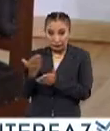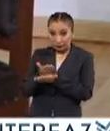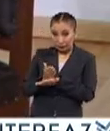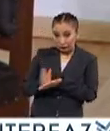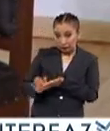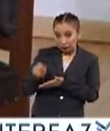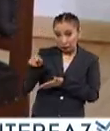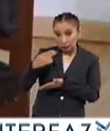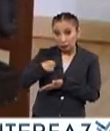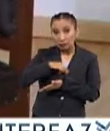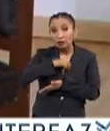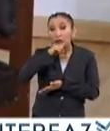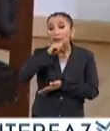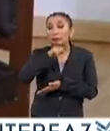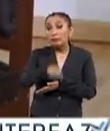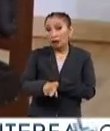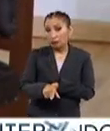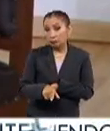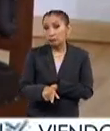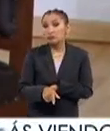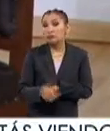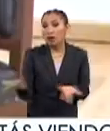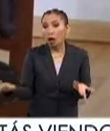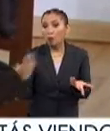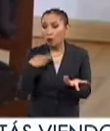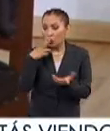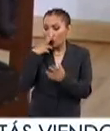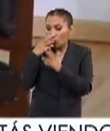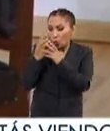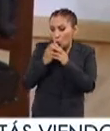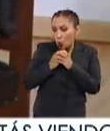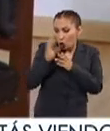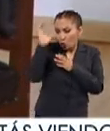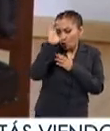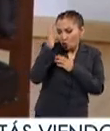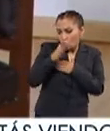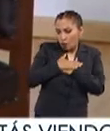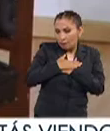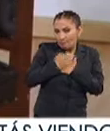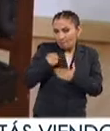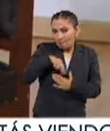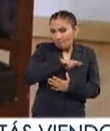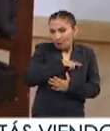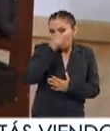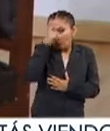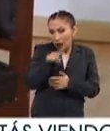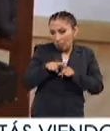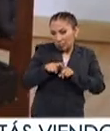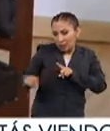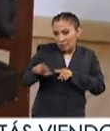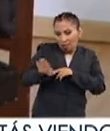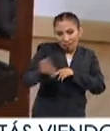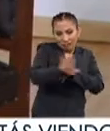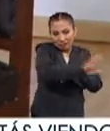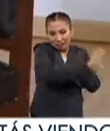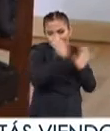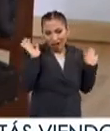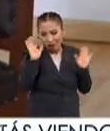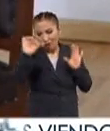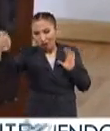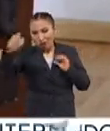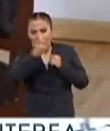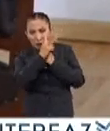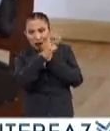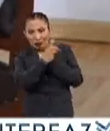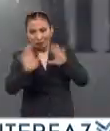lado, hemos tenido que preservarnos culturalmente para diferenciarnos de